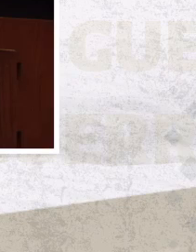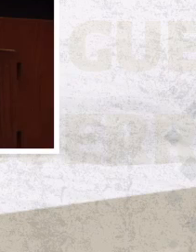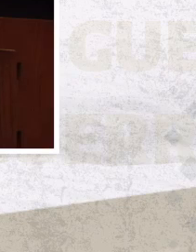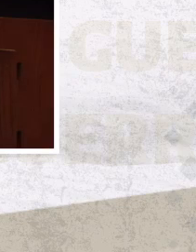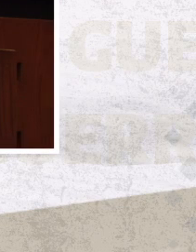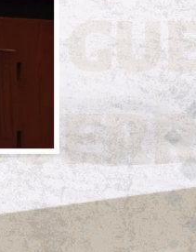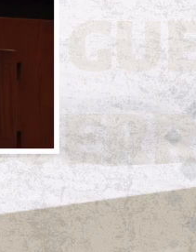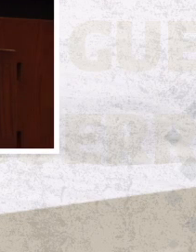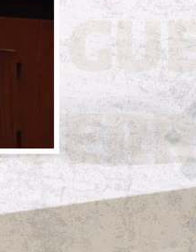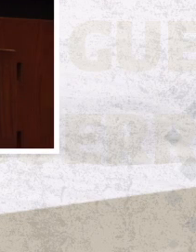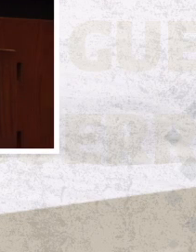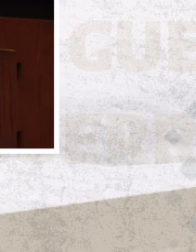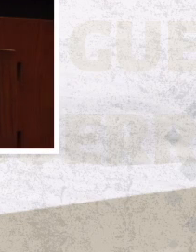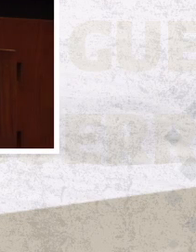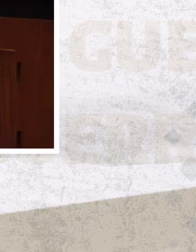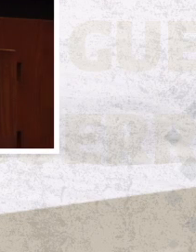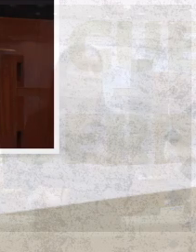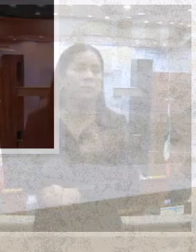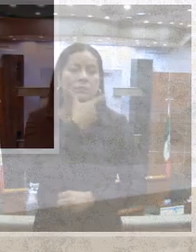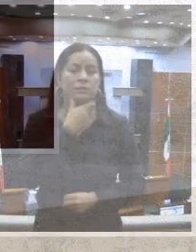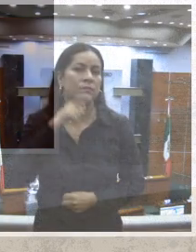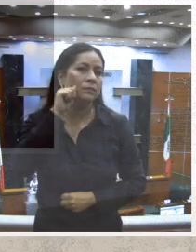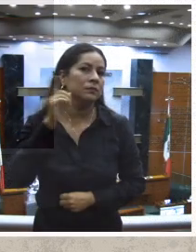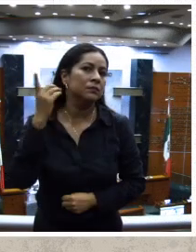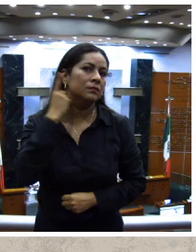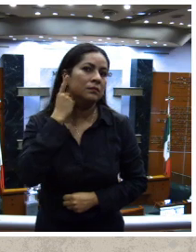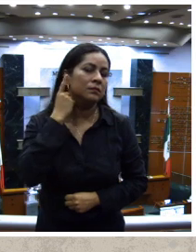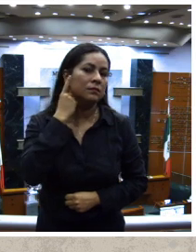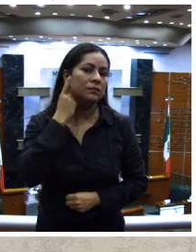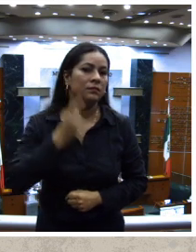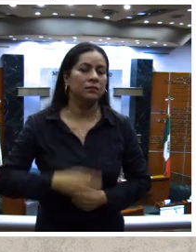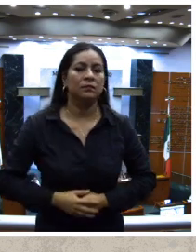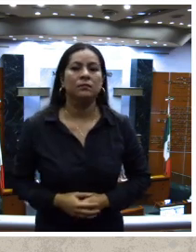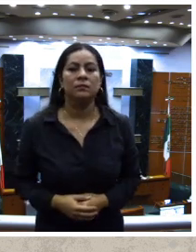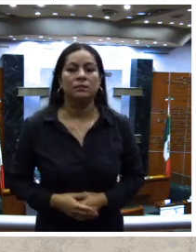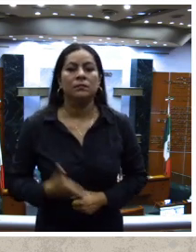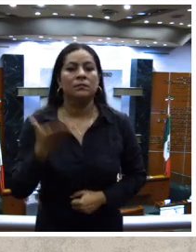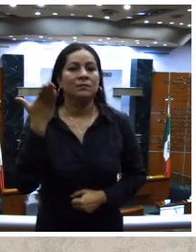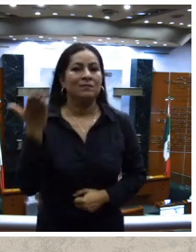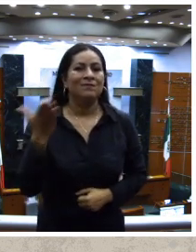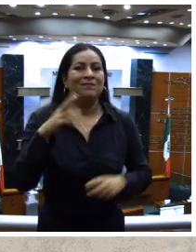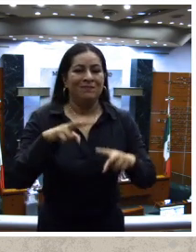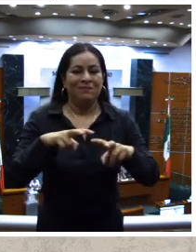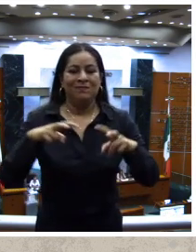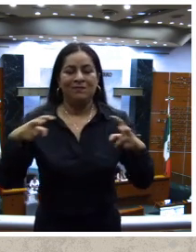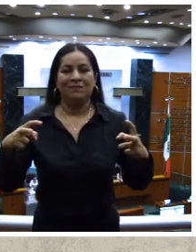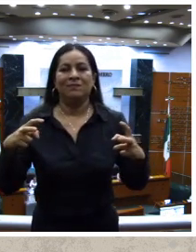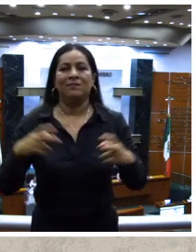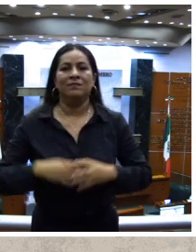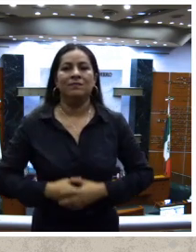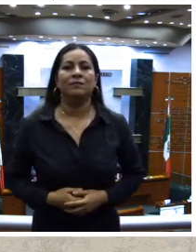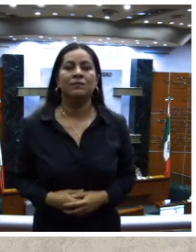Miembros de la mesa directiva, compañeras y compañeros diputados presentes en esta sesión.